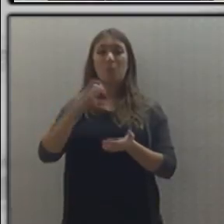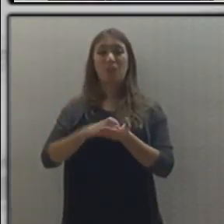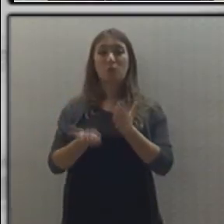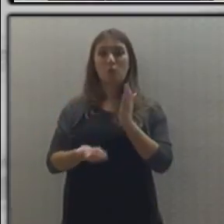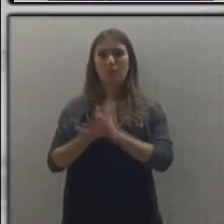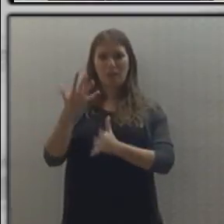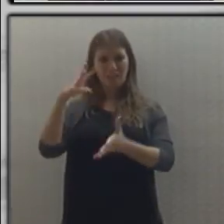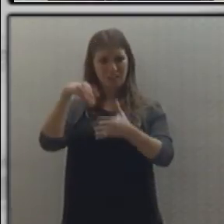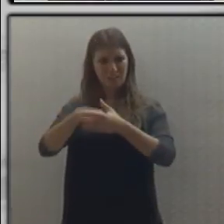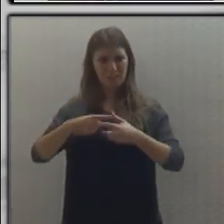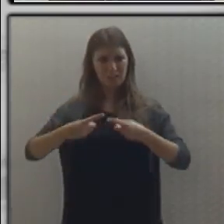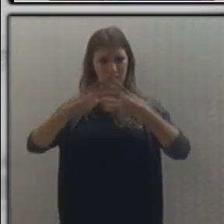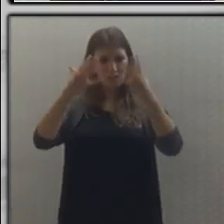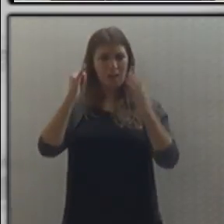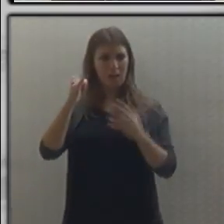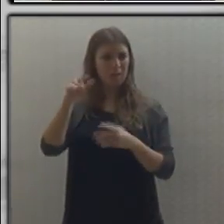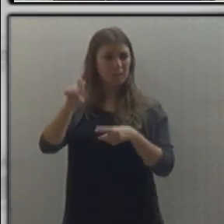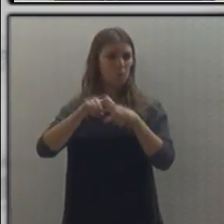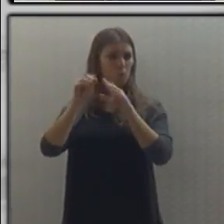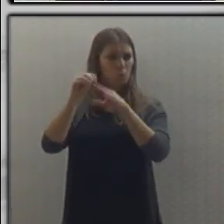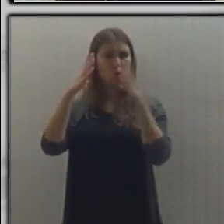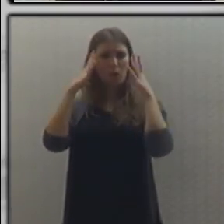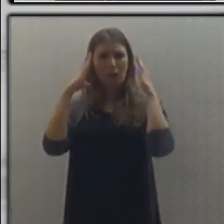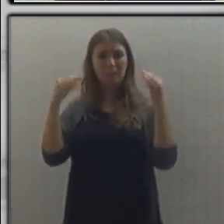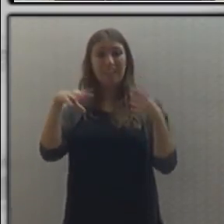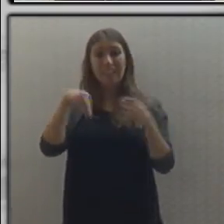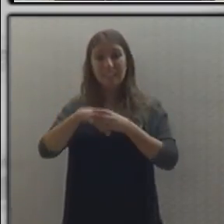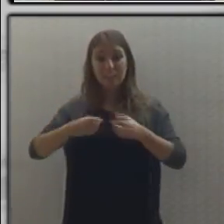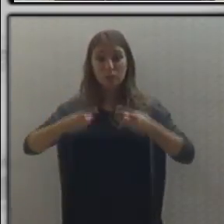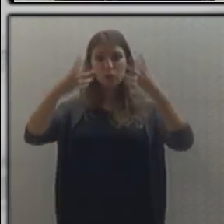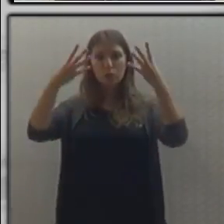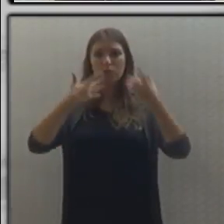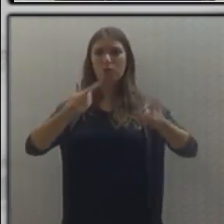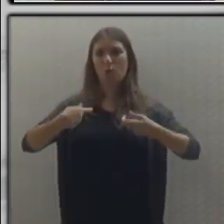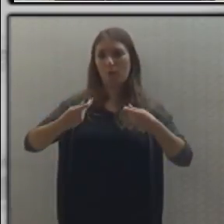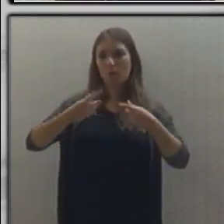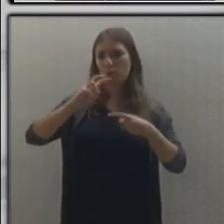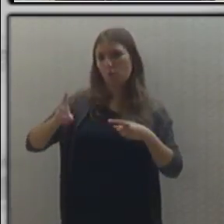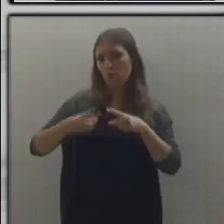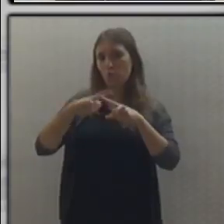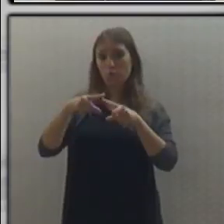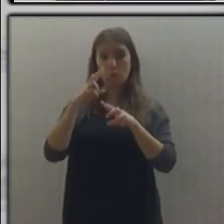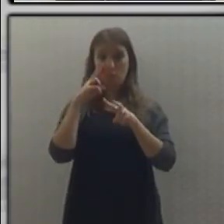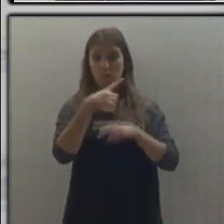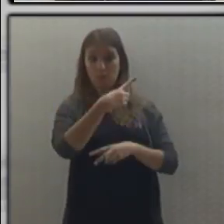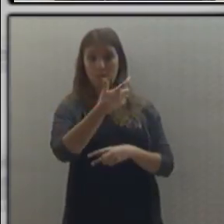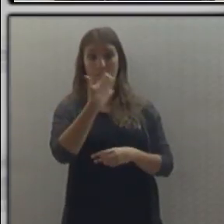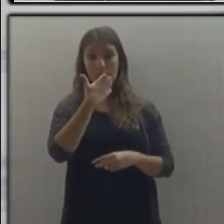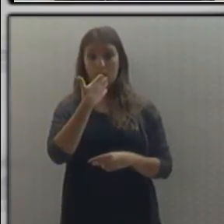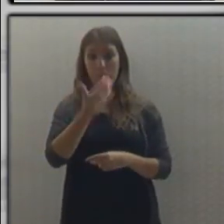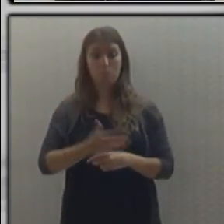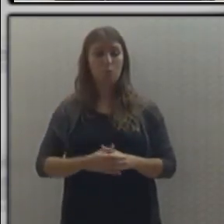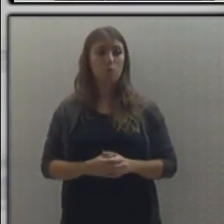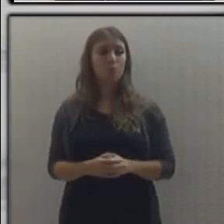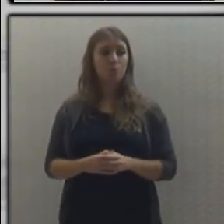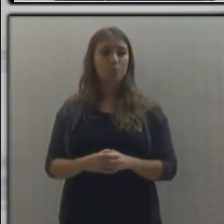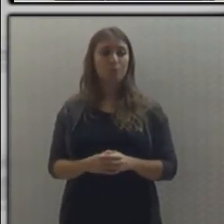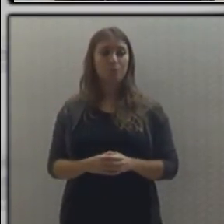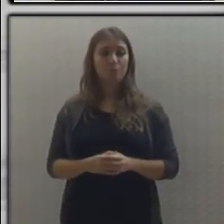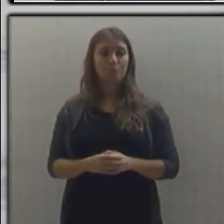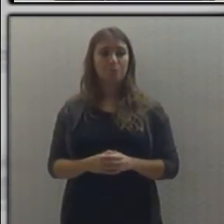demás, que es algo común aquí, pero además incorpora comercio y demás. Este es otro ejemplo en